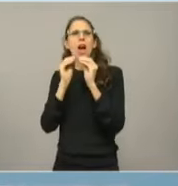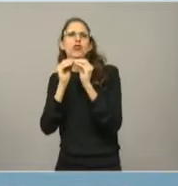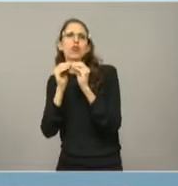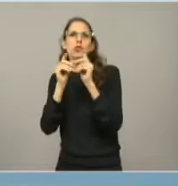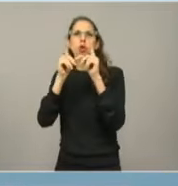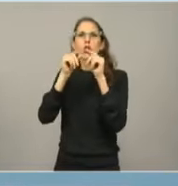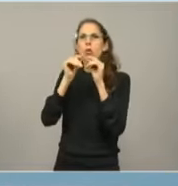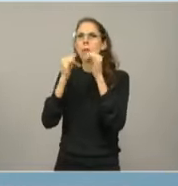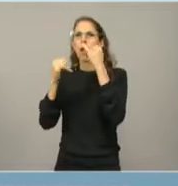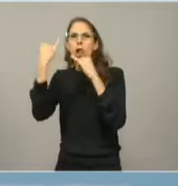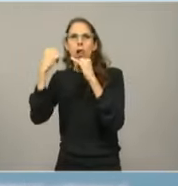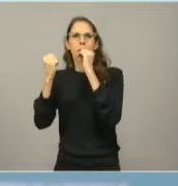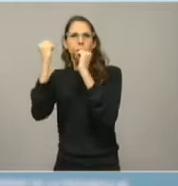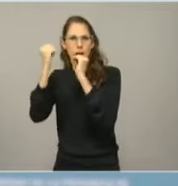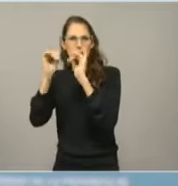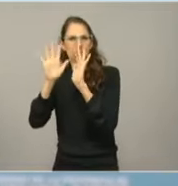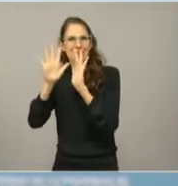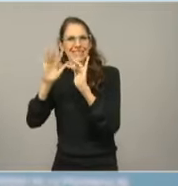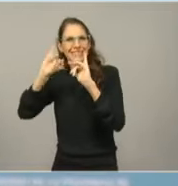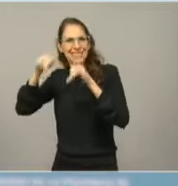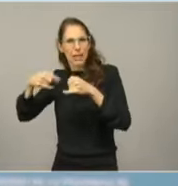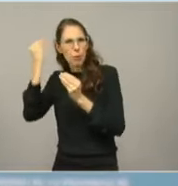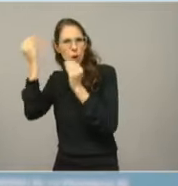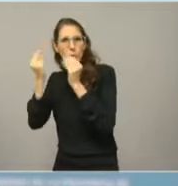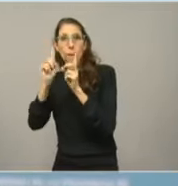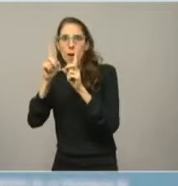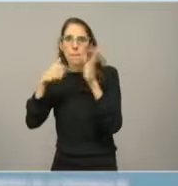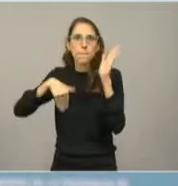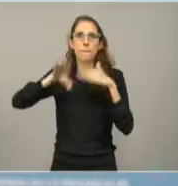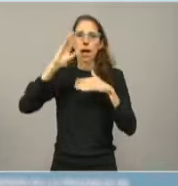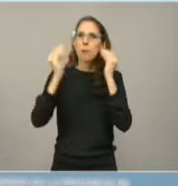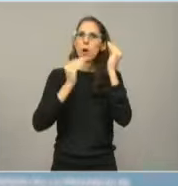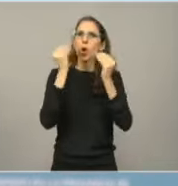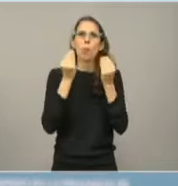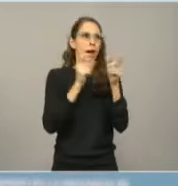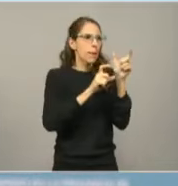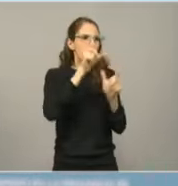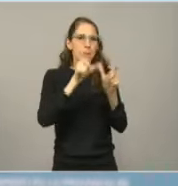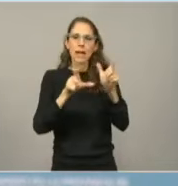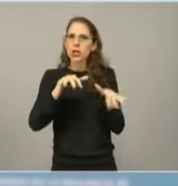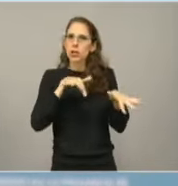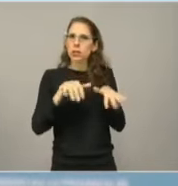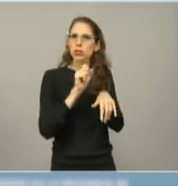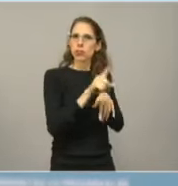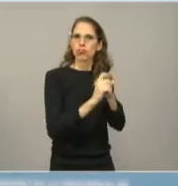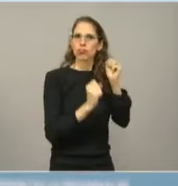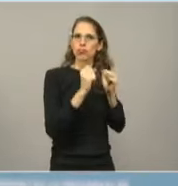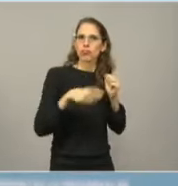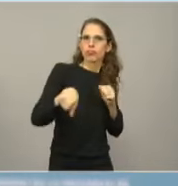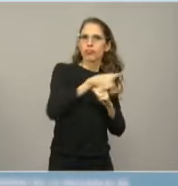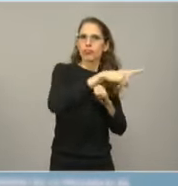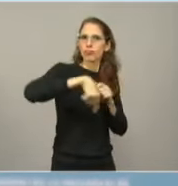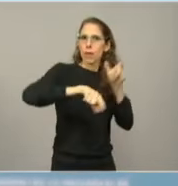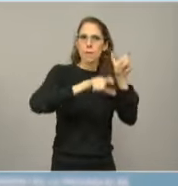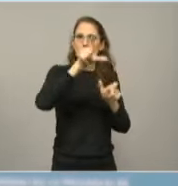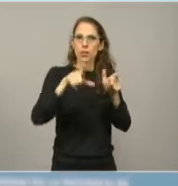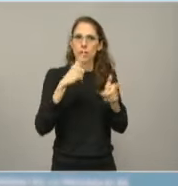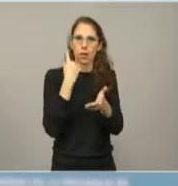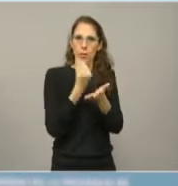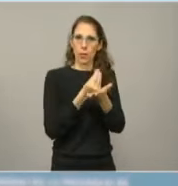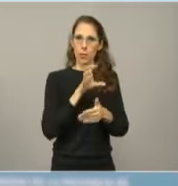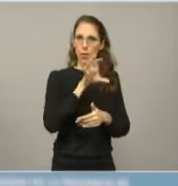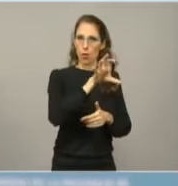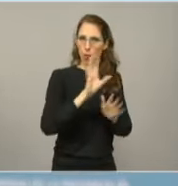también lo que nos preocupa es la situación económica que está transitando la eh provincia de Buenos Aires